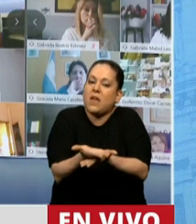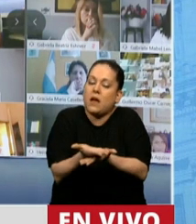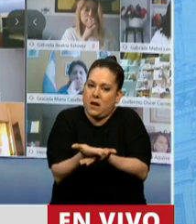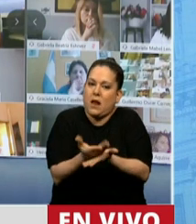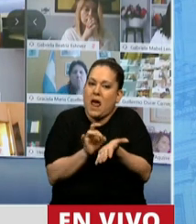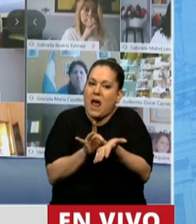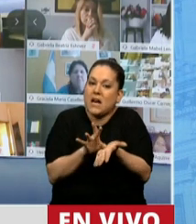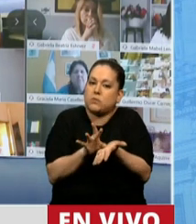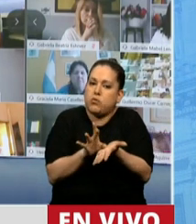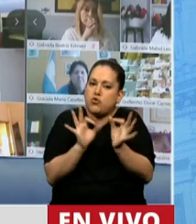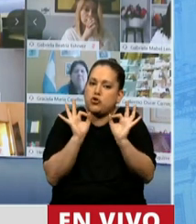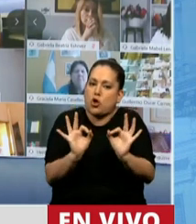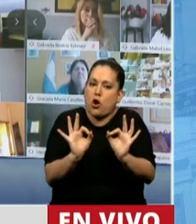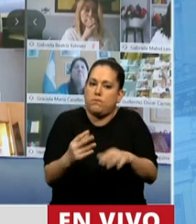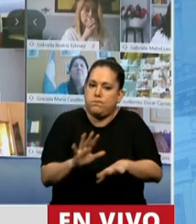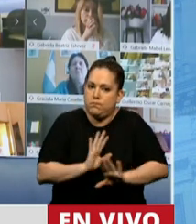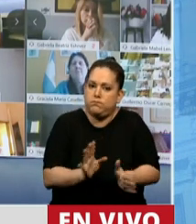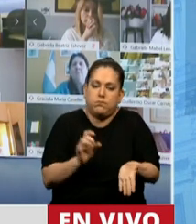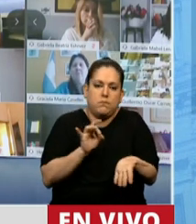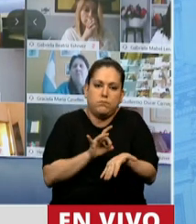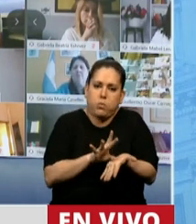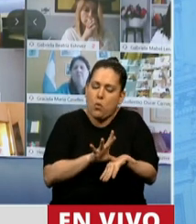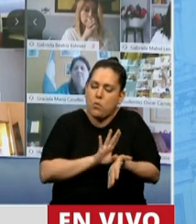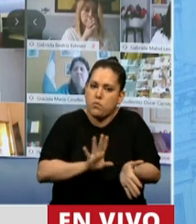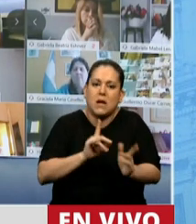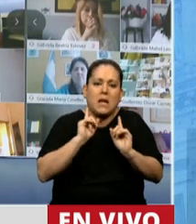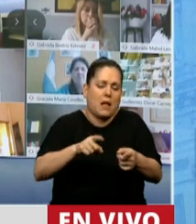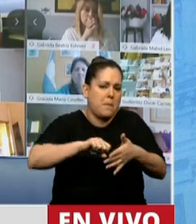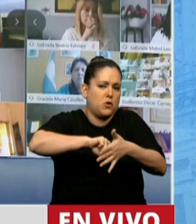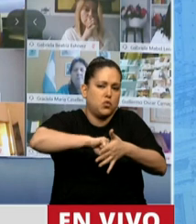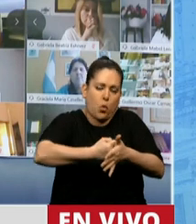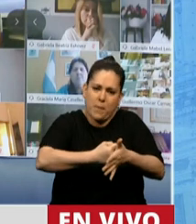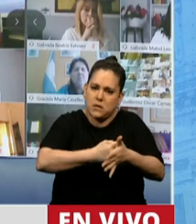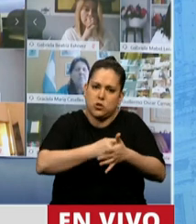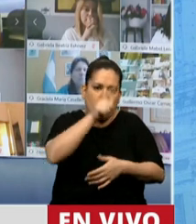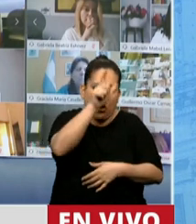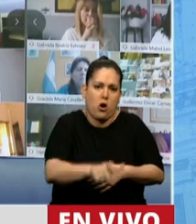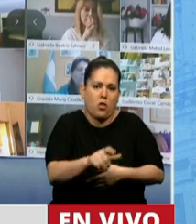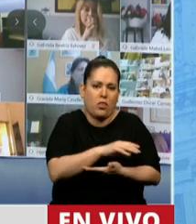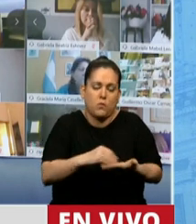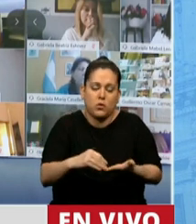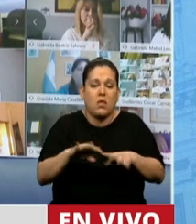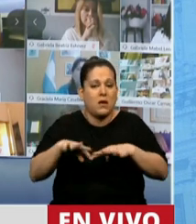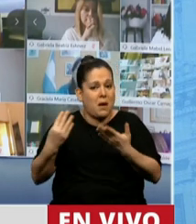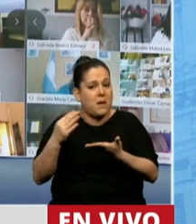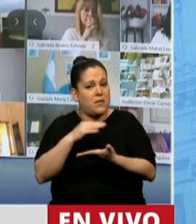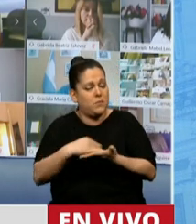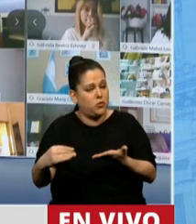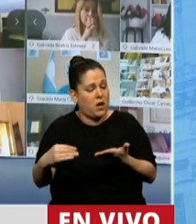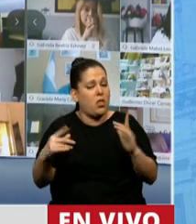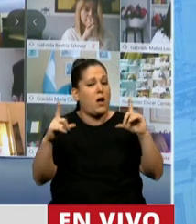la expulsión del diputado y que la suspensión del diputado y que la cámara de acuerdo al